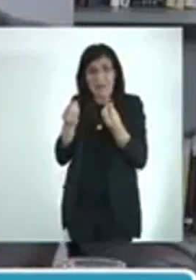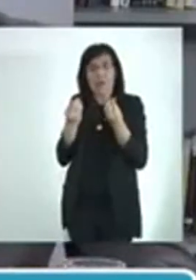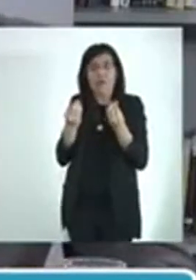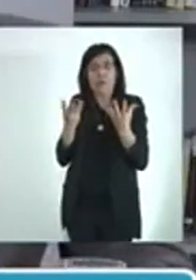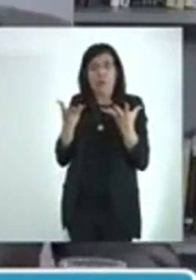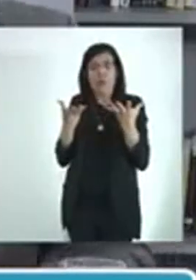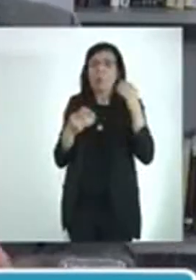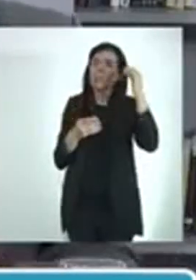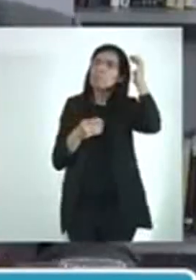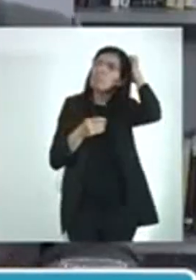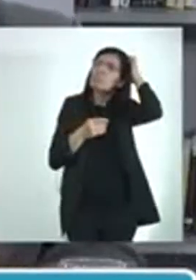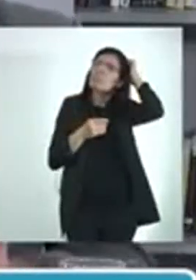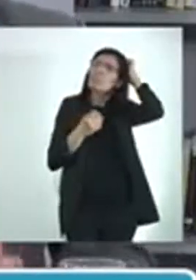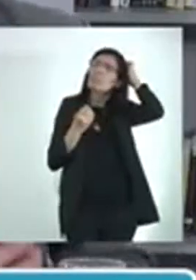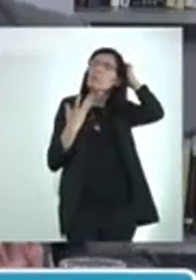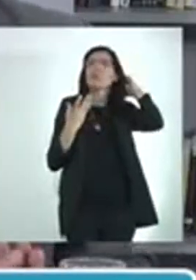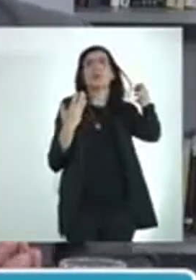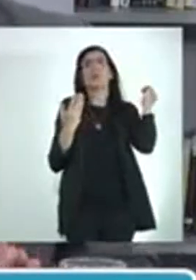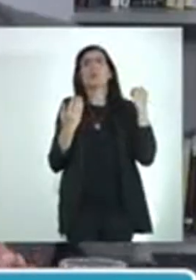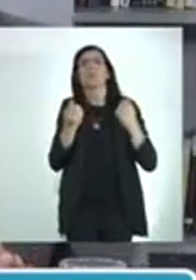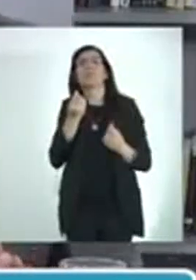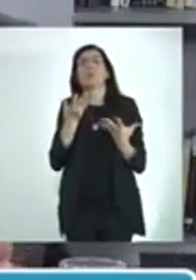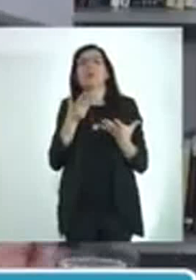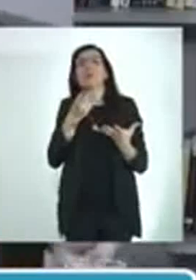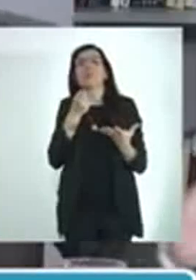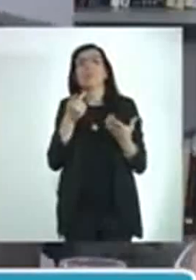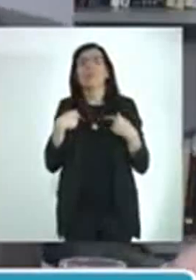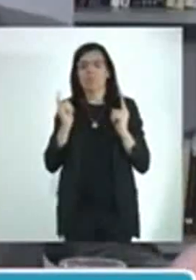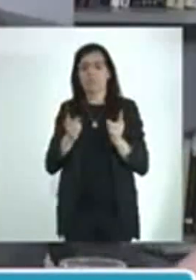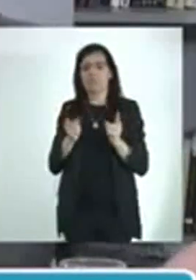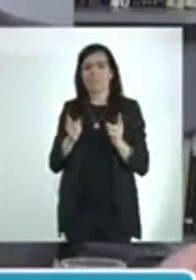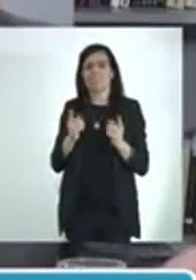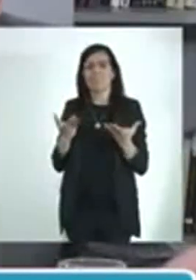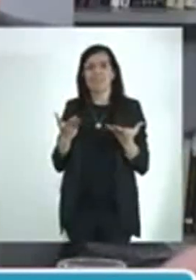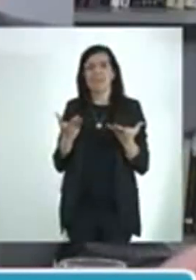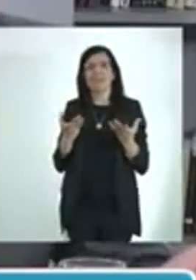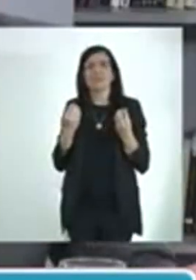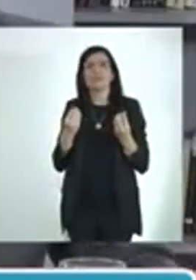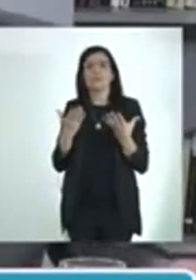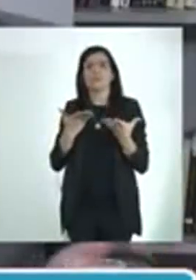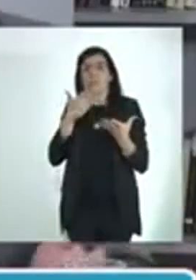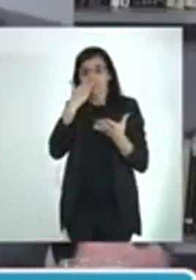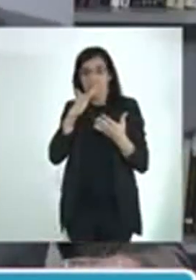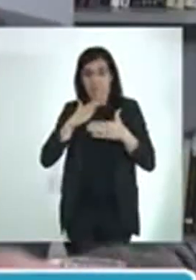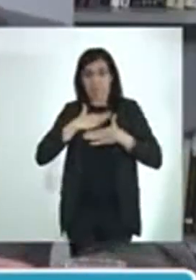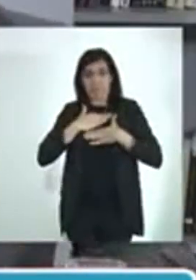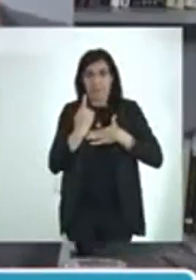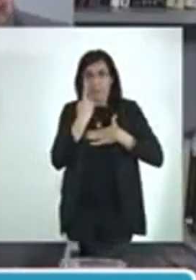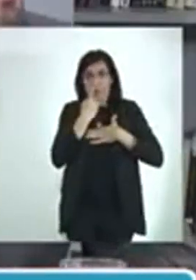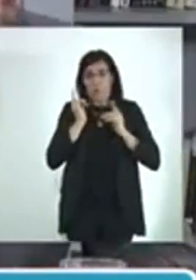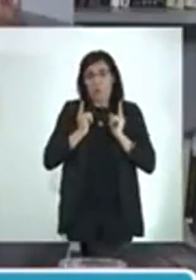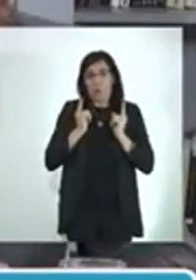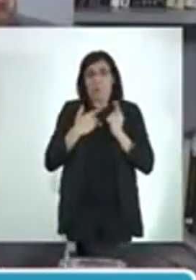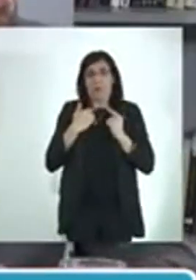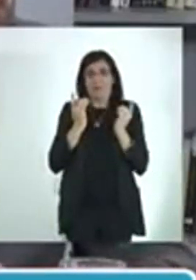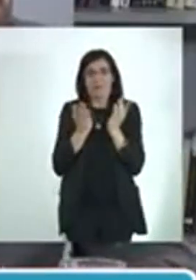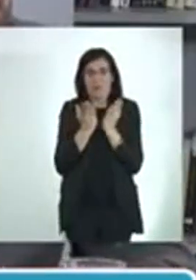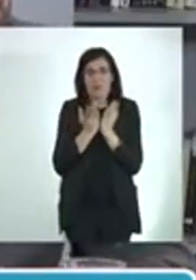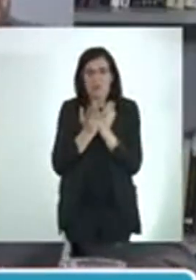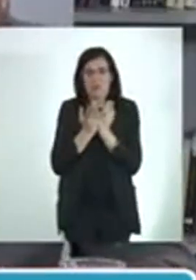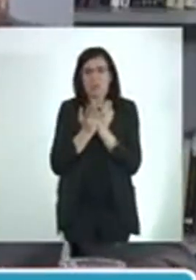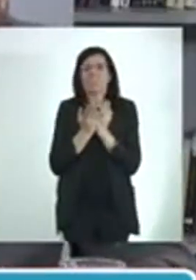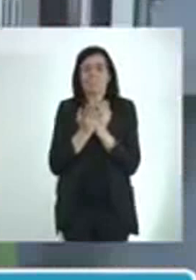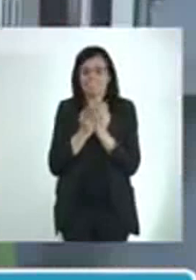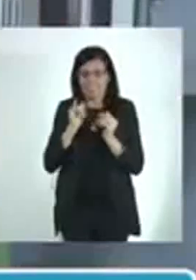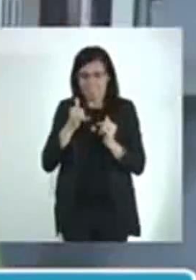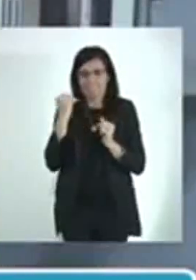los educandos? Porque sí, después va esa formación hacia sí, en las aulas, hacia los alumnos. ¿Cómo es? Es fundamental,